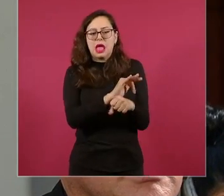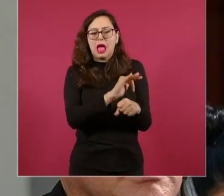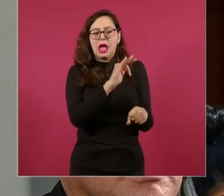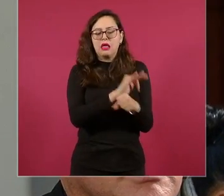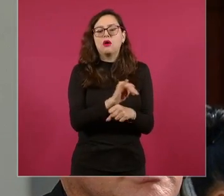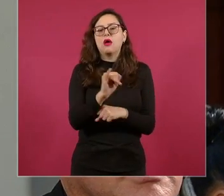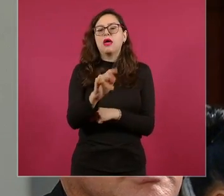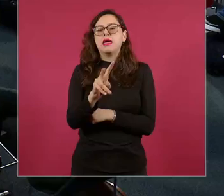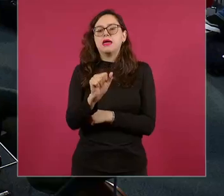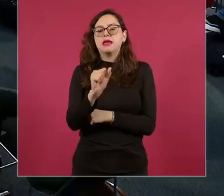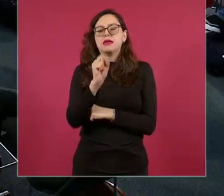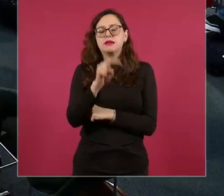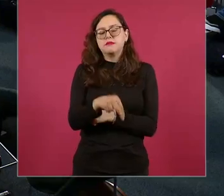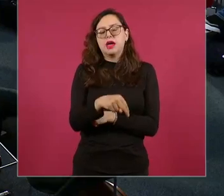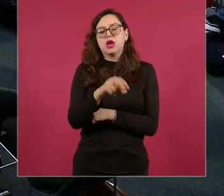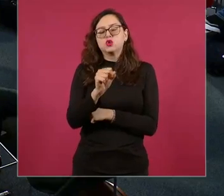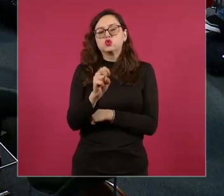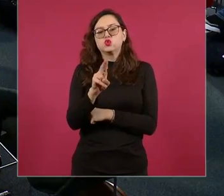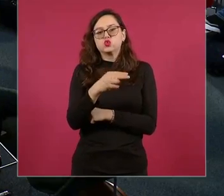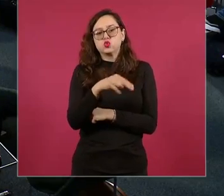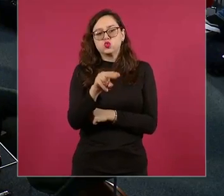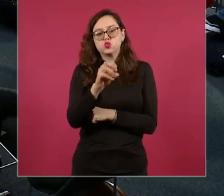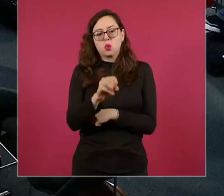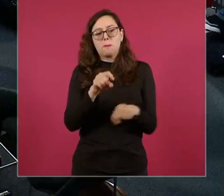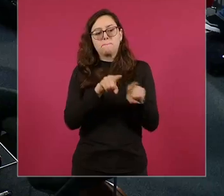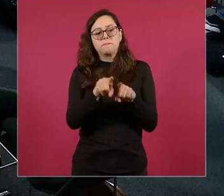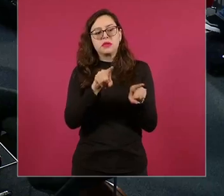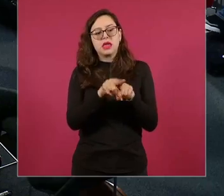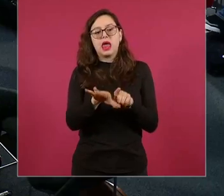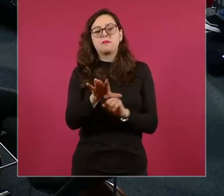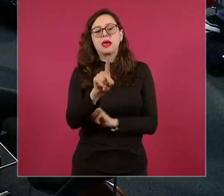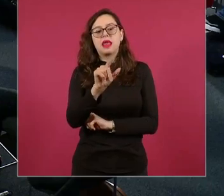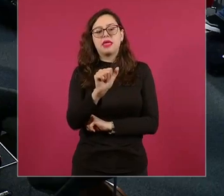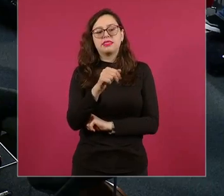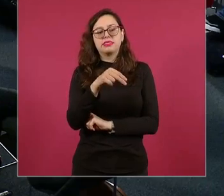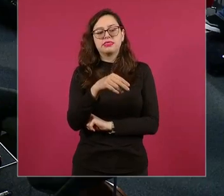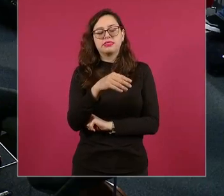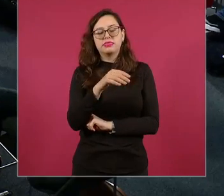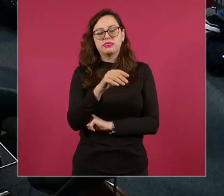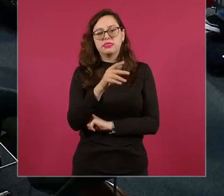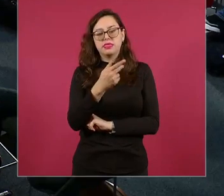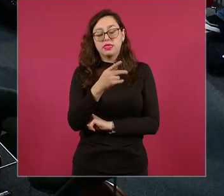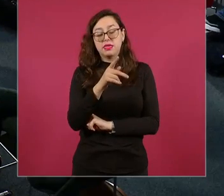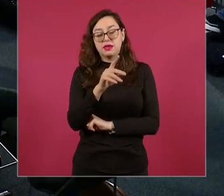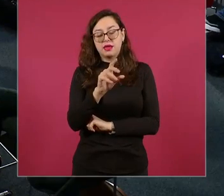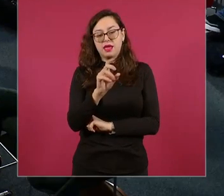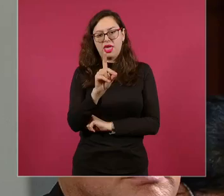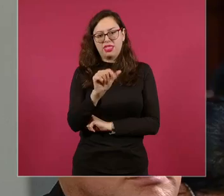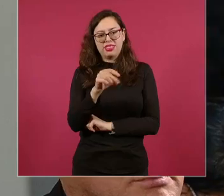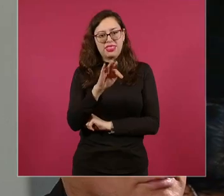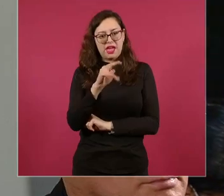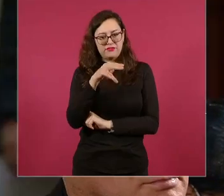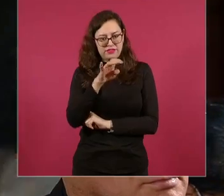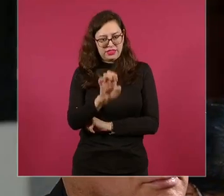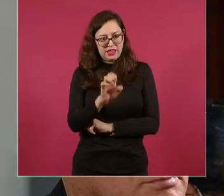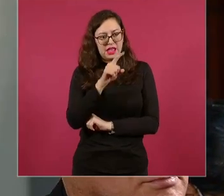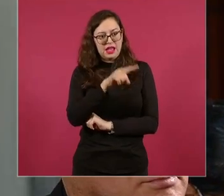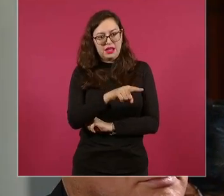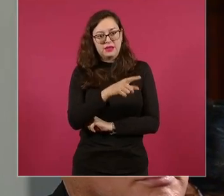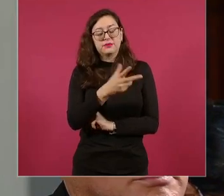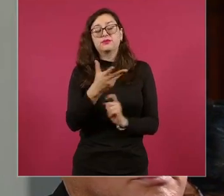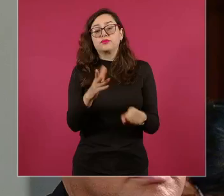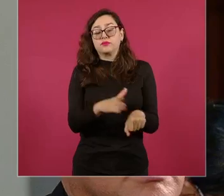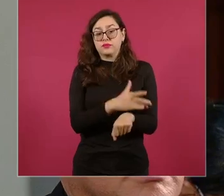Zuno García y mi hermana Damne Cruz Galindo ya que pues ellos ella fue